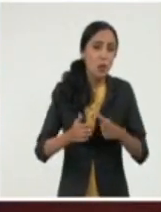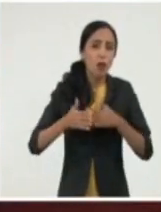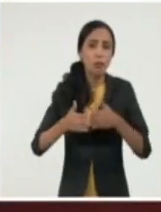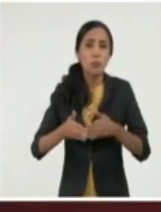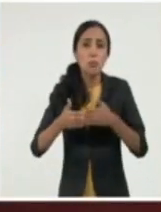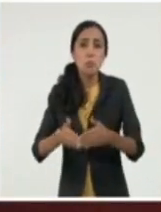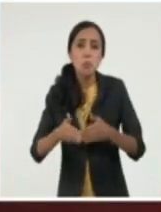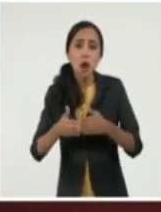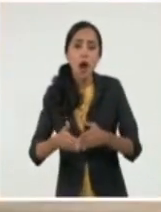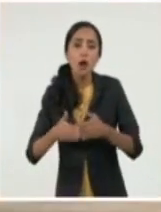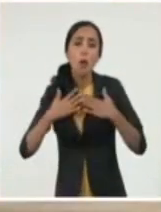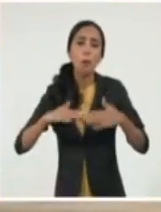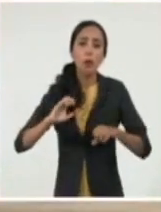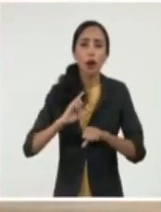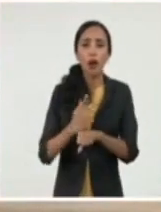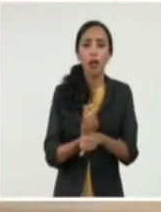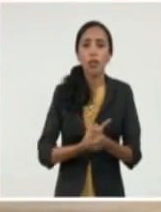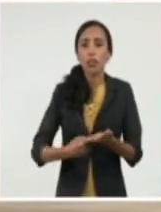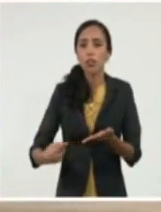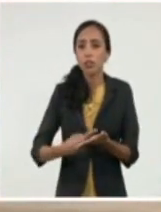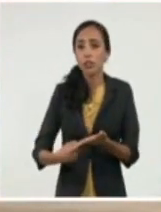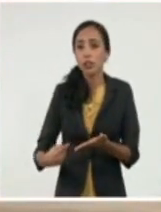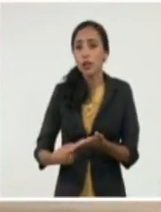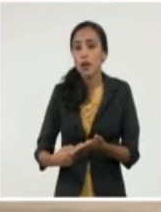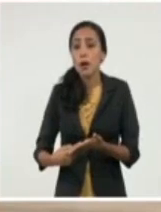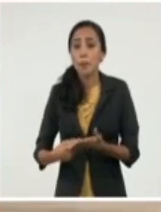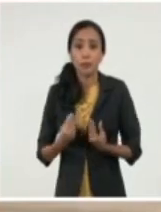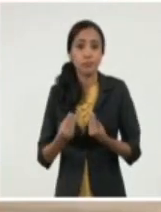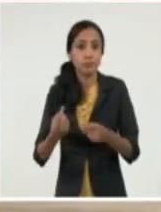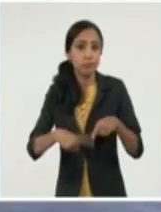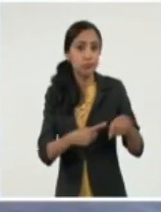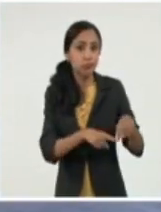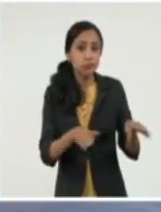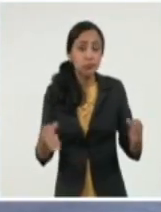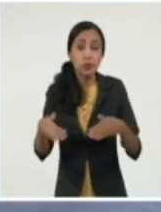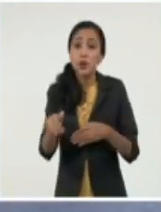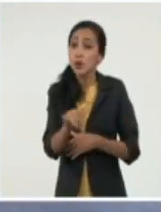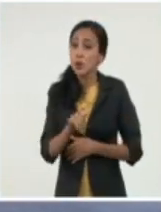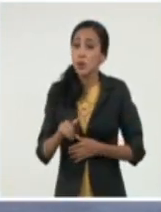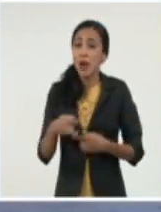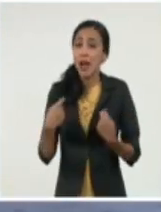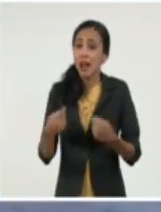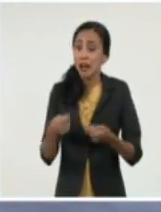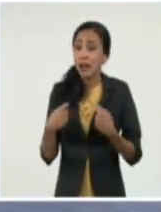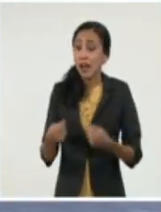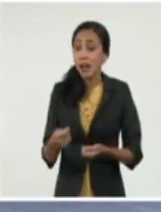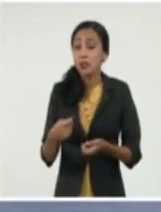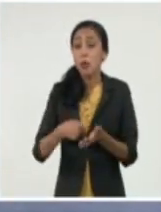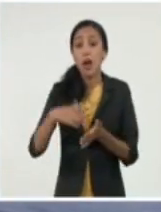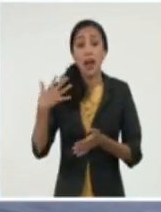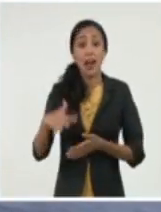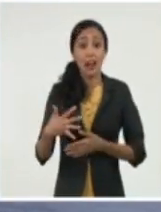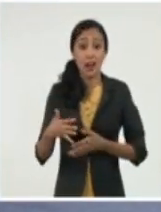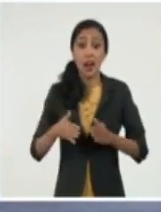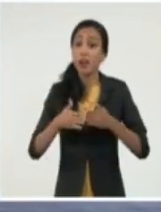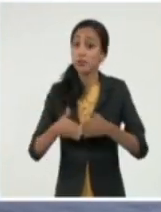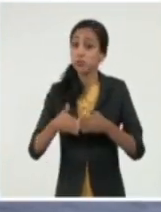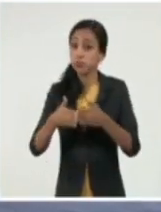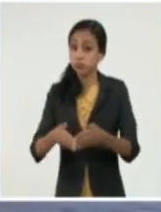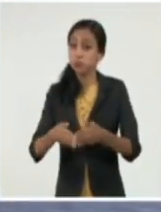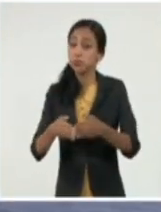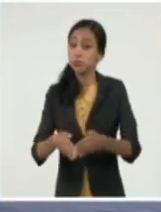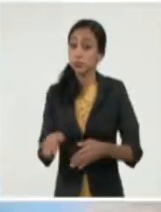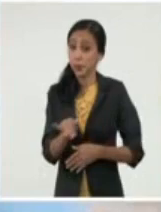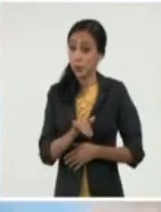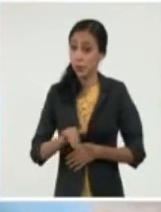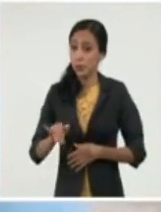semanas en los puertos para descargar sus productos, con un histórico aumento en las tarifas del transporte marítimo. Así, y